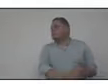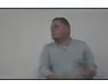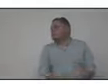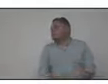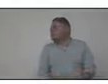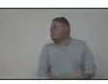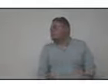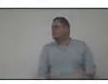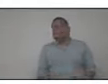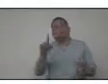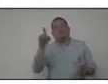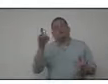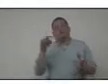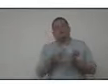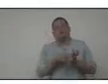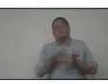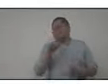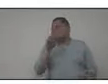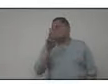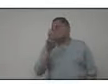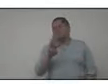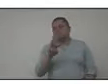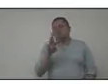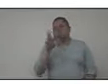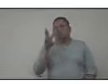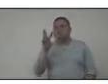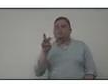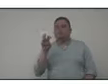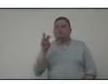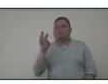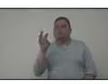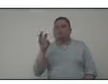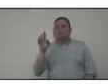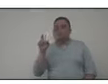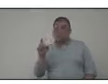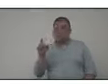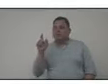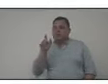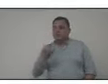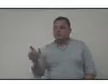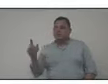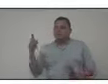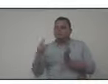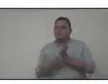tuvimos 6.386 usuarios en portabilidad, de los cuales